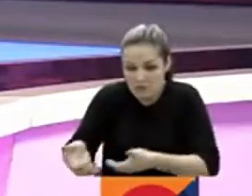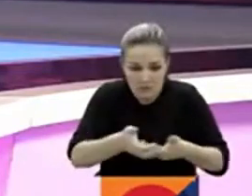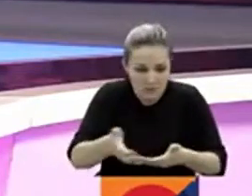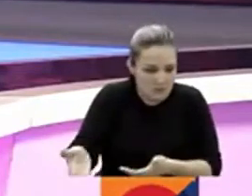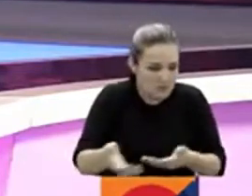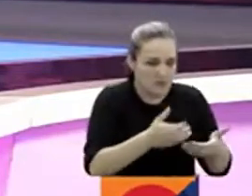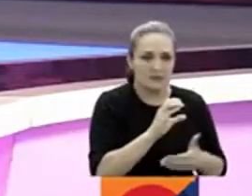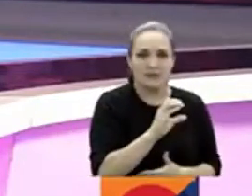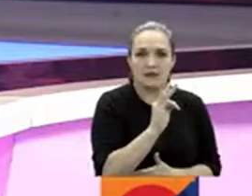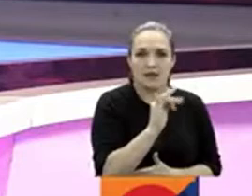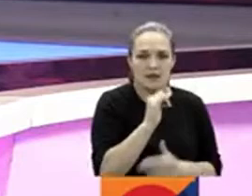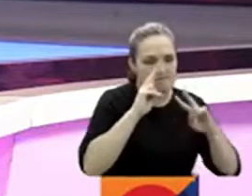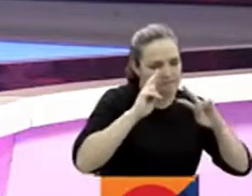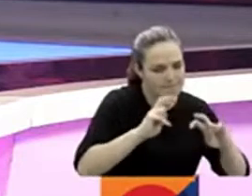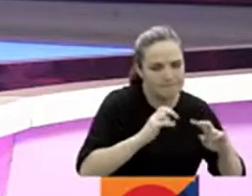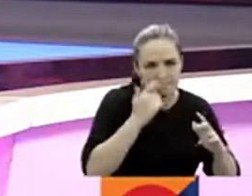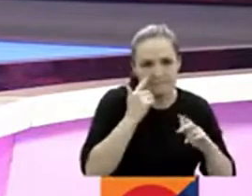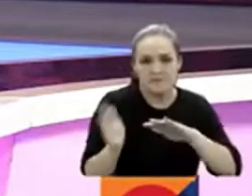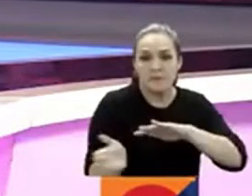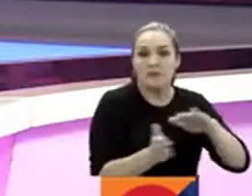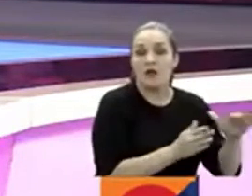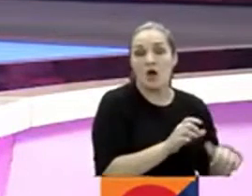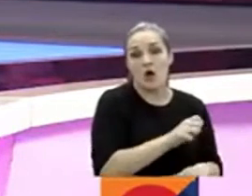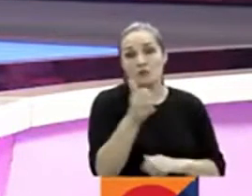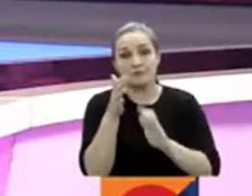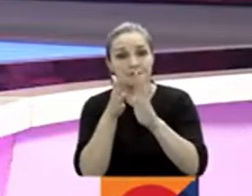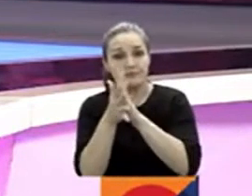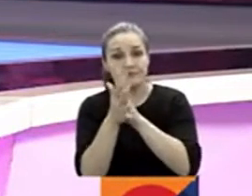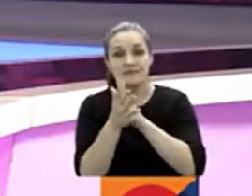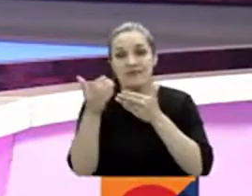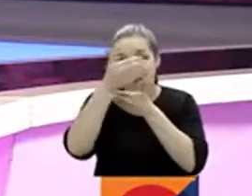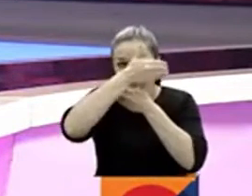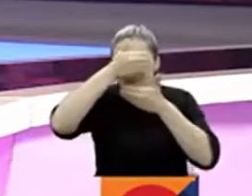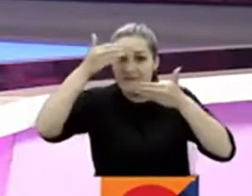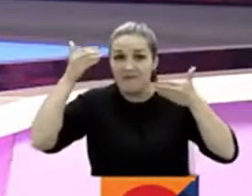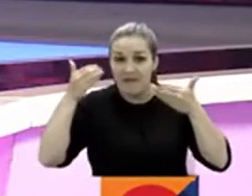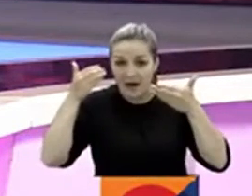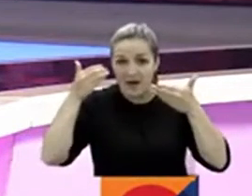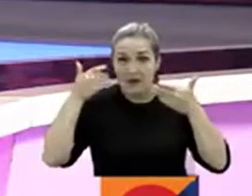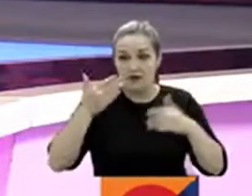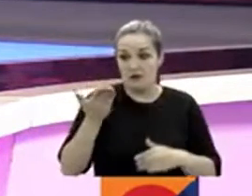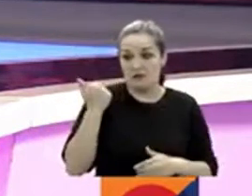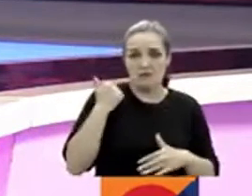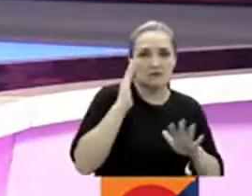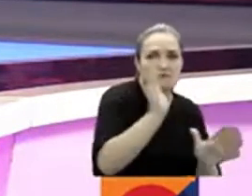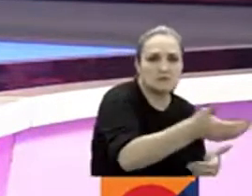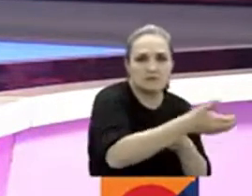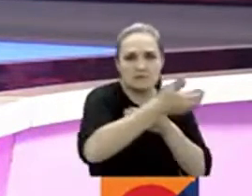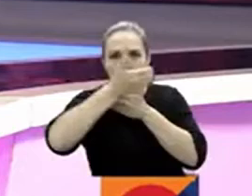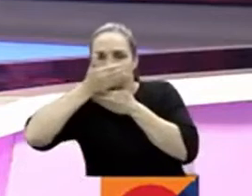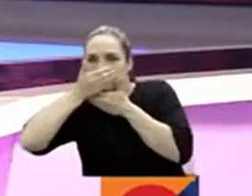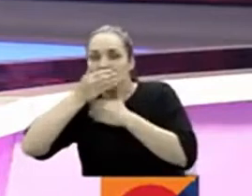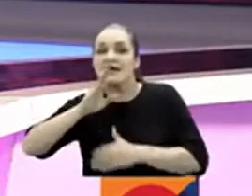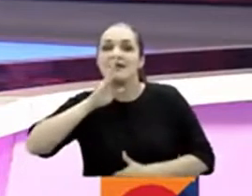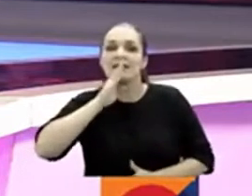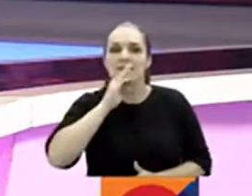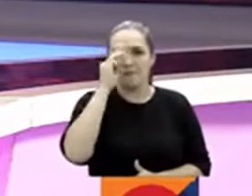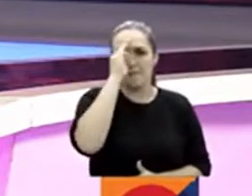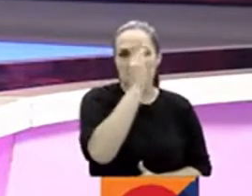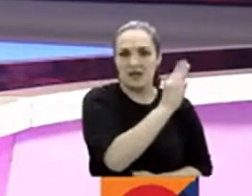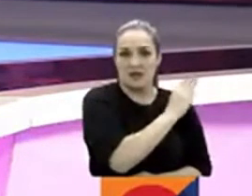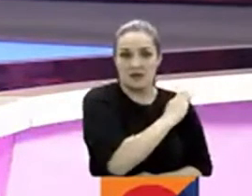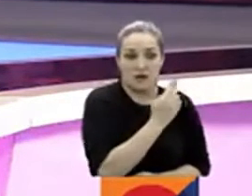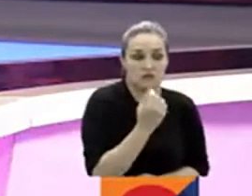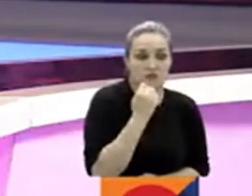otro lado, las disidencias de las FARC entregaron una prueba de supervivencia al sargento segundo Juan Gabriel Chichanoy, quien fue secuestrado desde